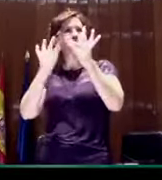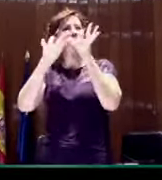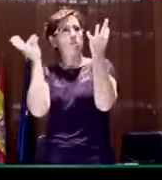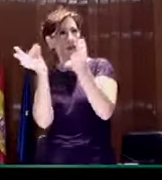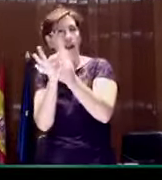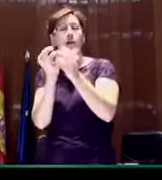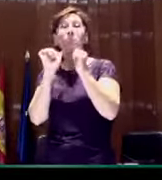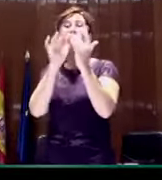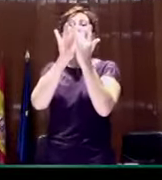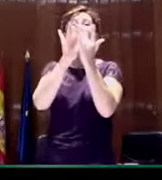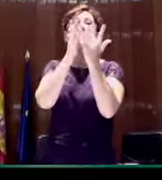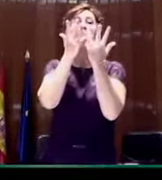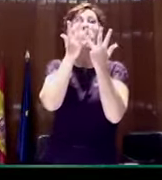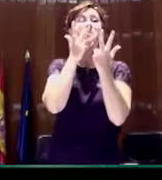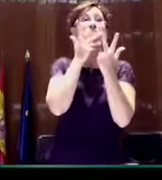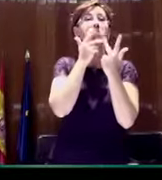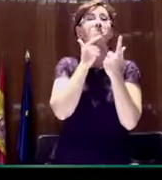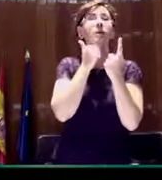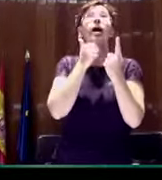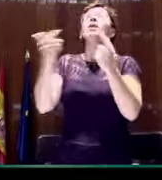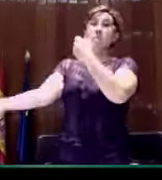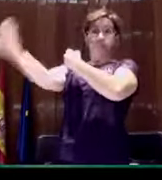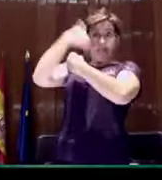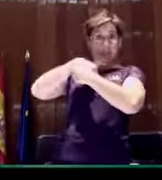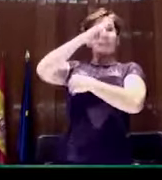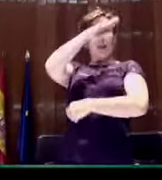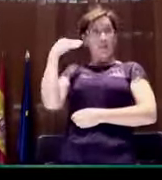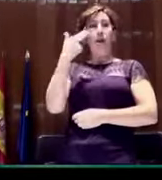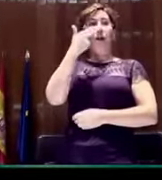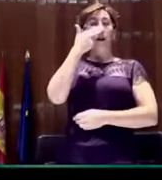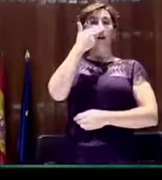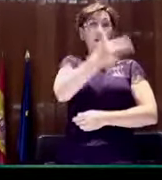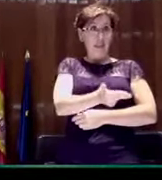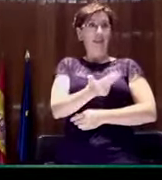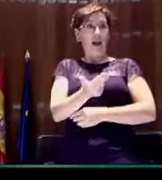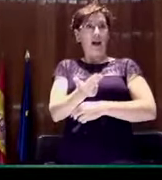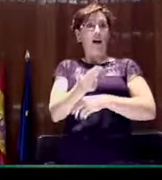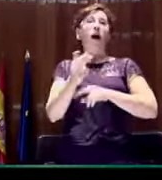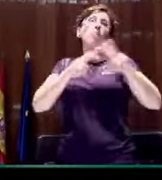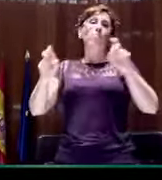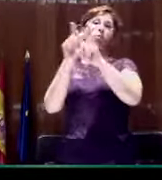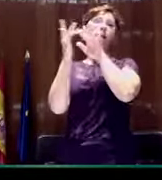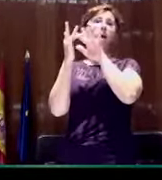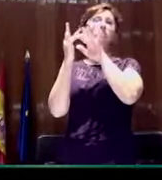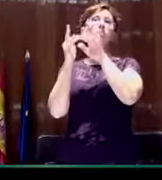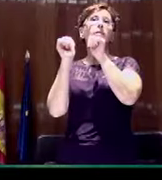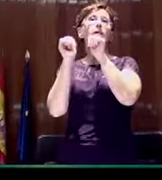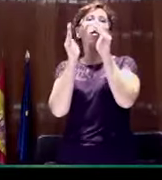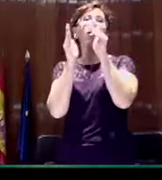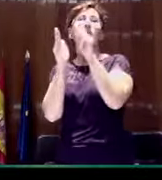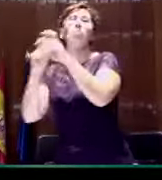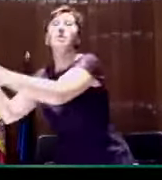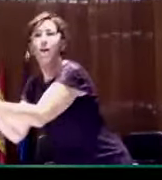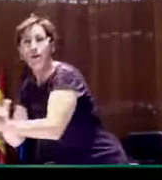demás. Entonces no pude dejar de... Vino Isabel de visita, en principio familiar, pero también investigamos la situación de la lengua de signos. No